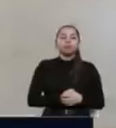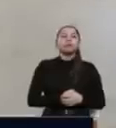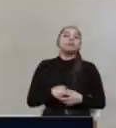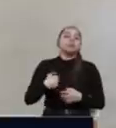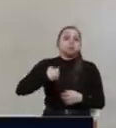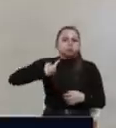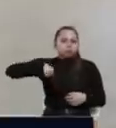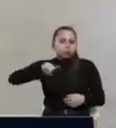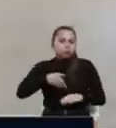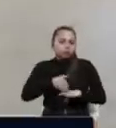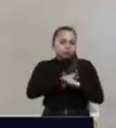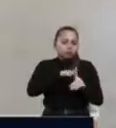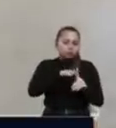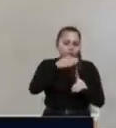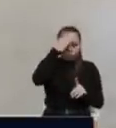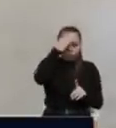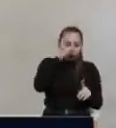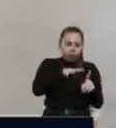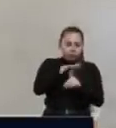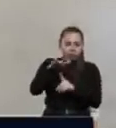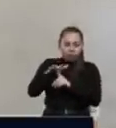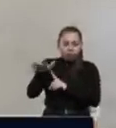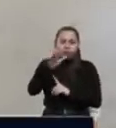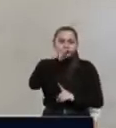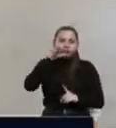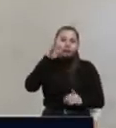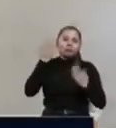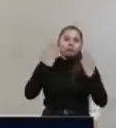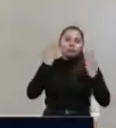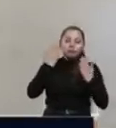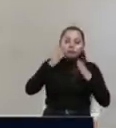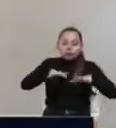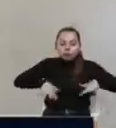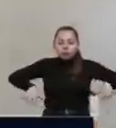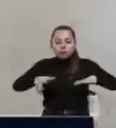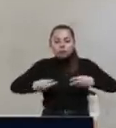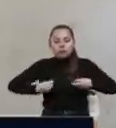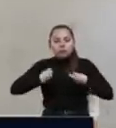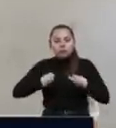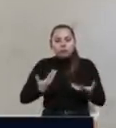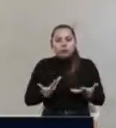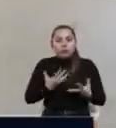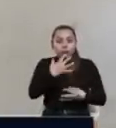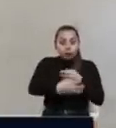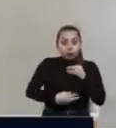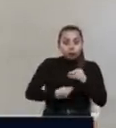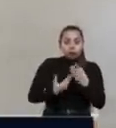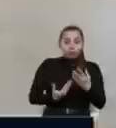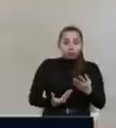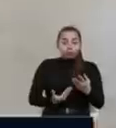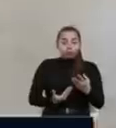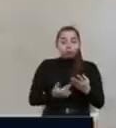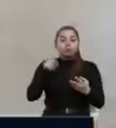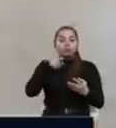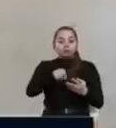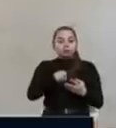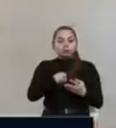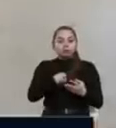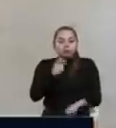No es afectando a los campesinos, que además han